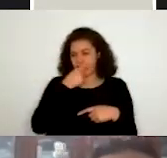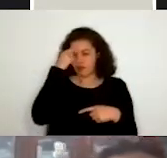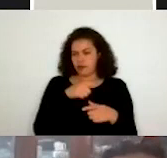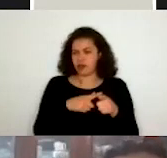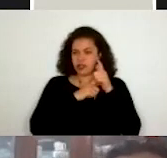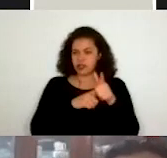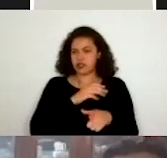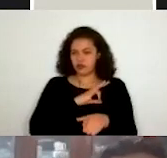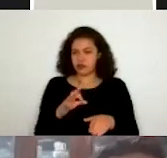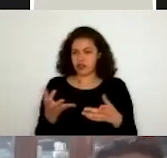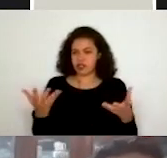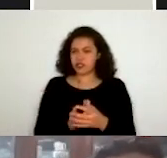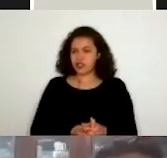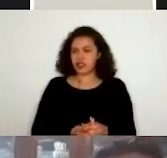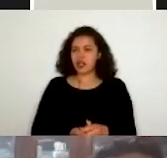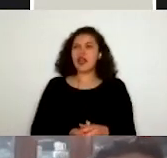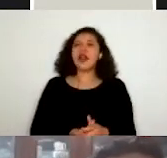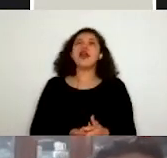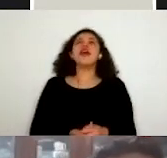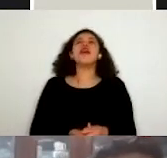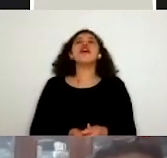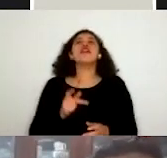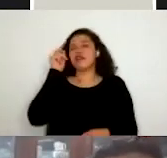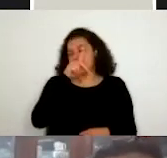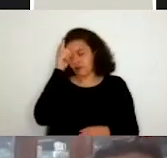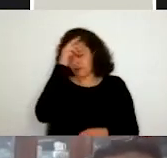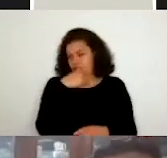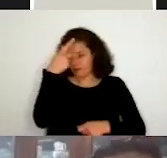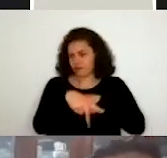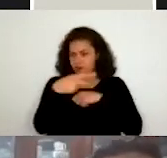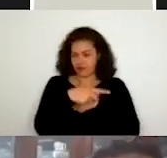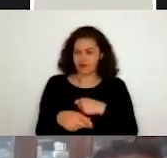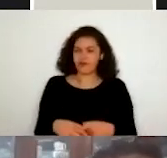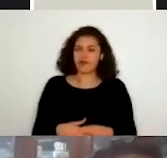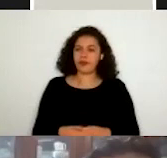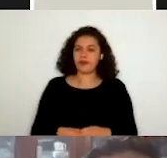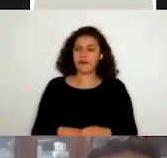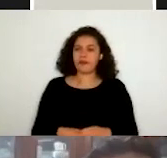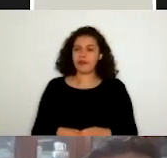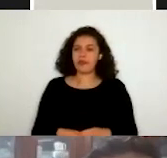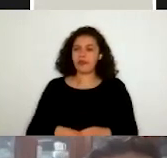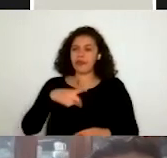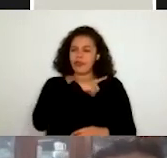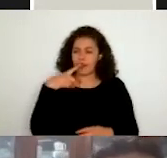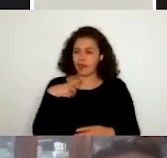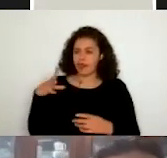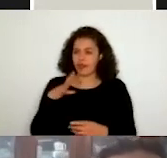operaciones. Y este análisis de riesgos debe de contener la